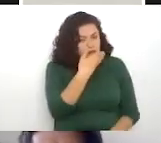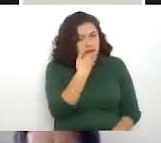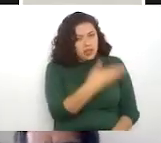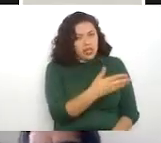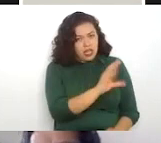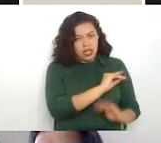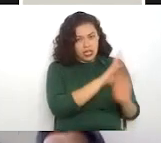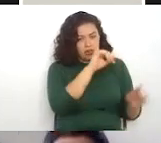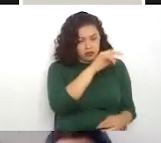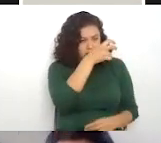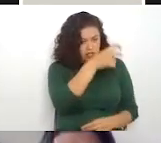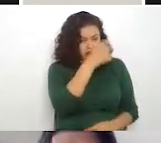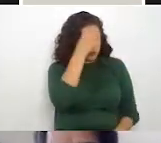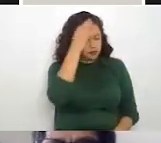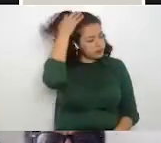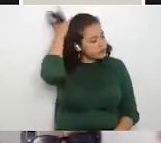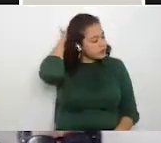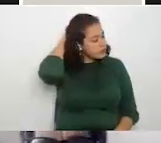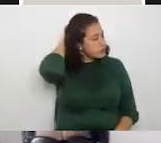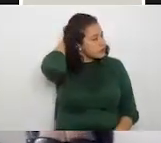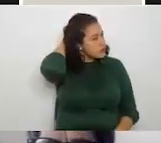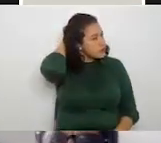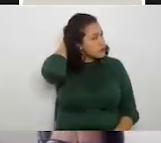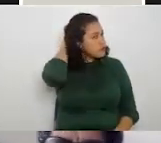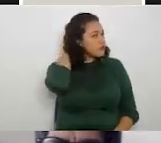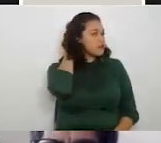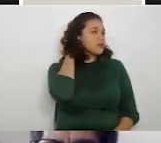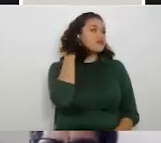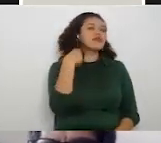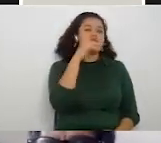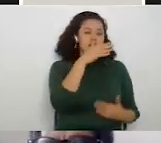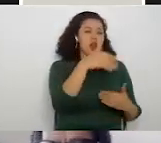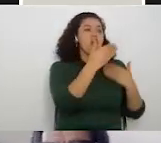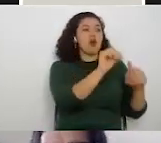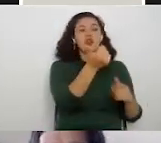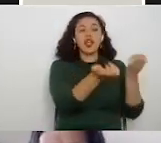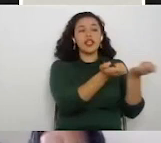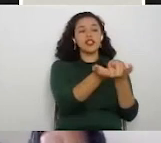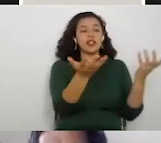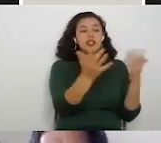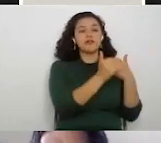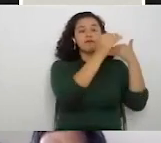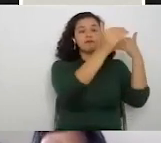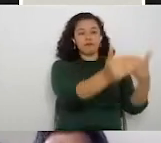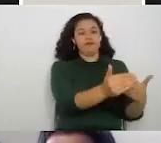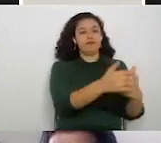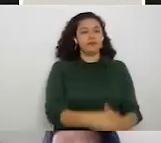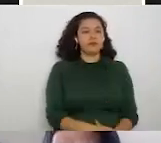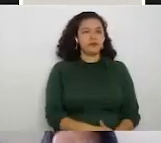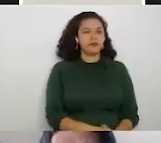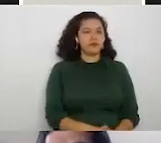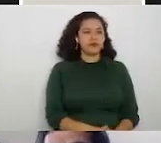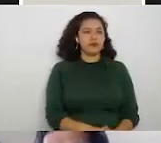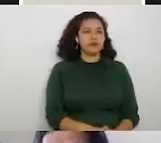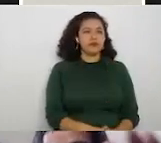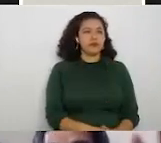que es así. Nada, y lo vamos a ver más adelante también en un ejercicio. Ahorita es nada más